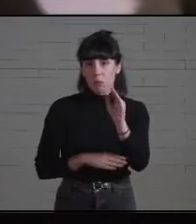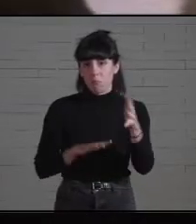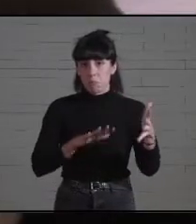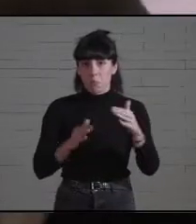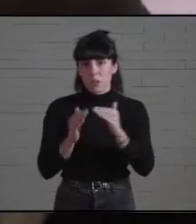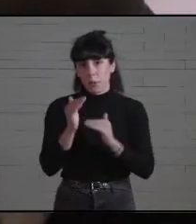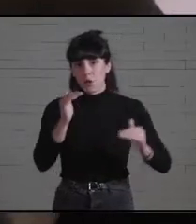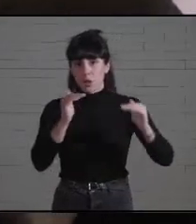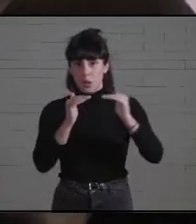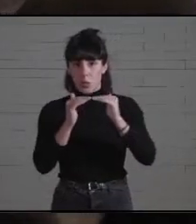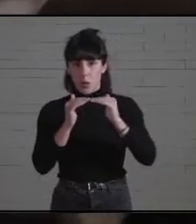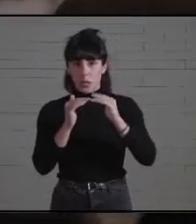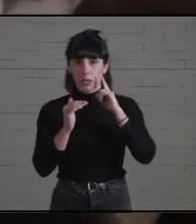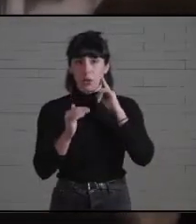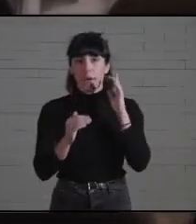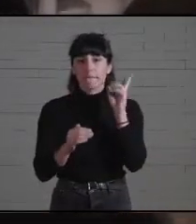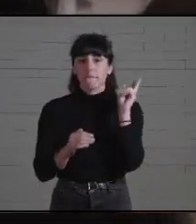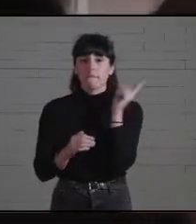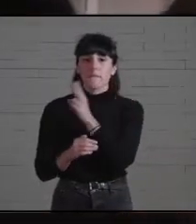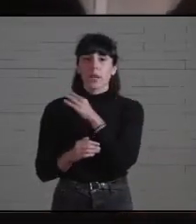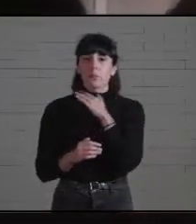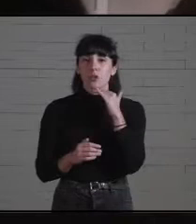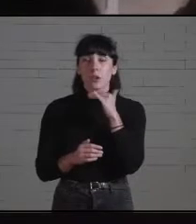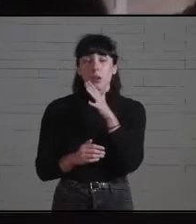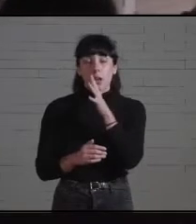que es el color azul.